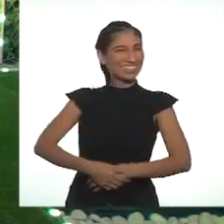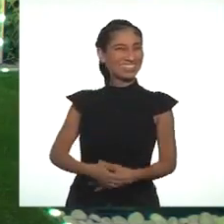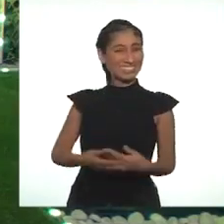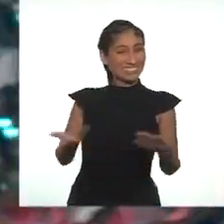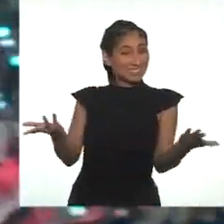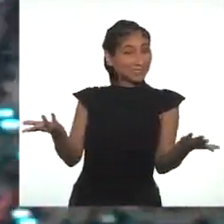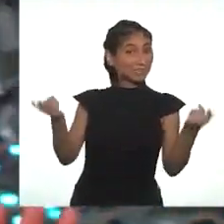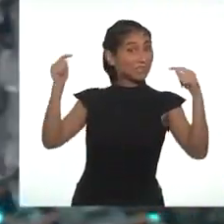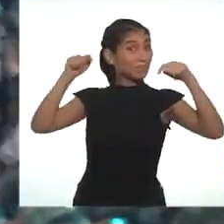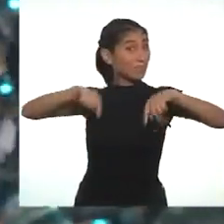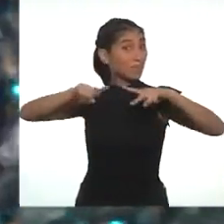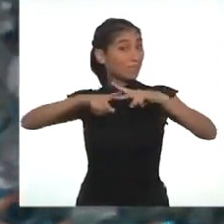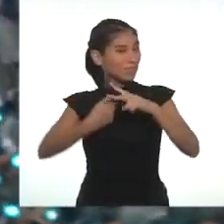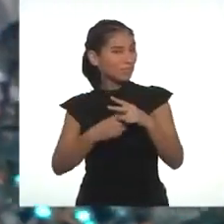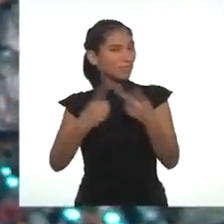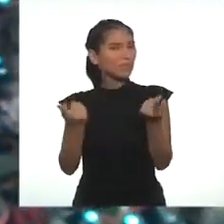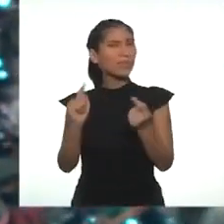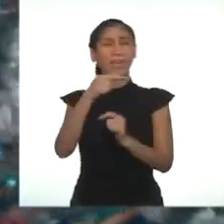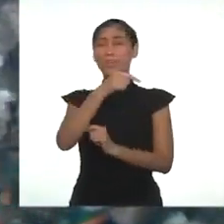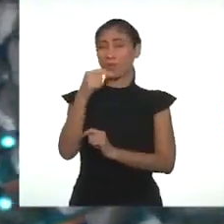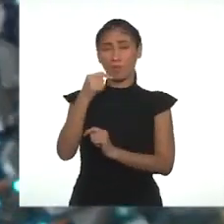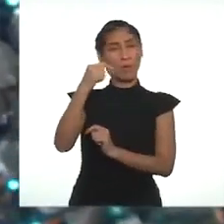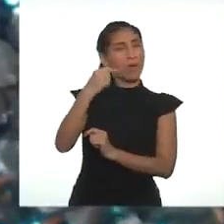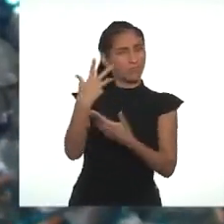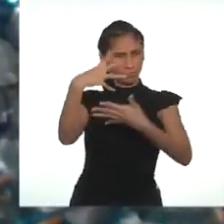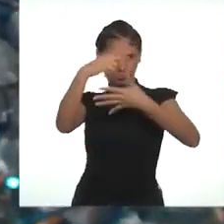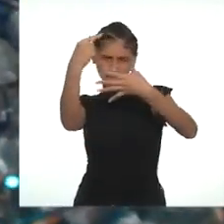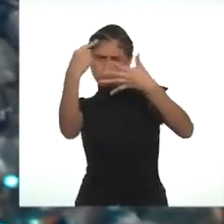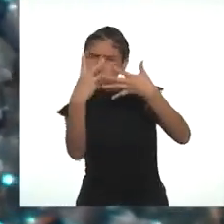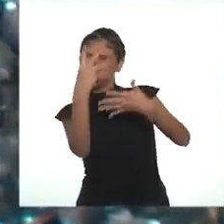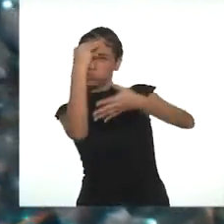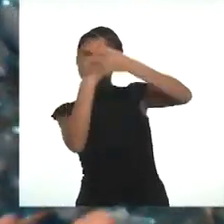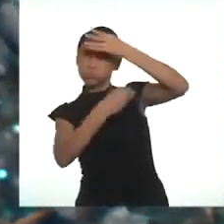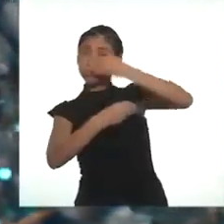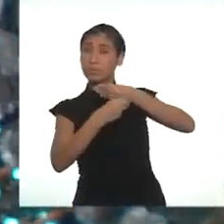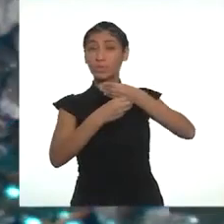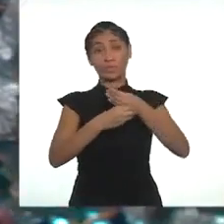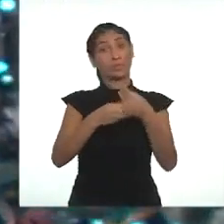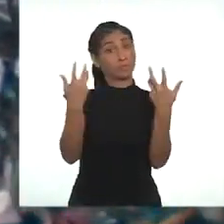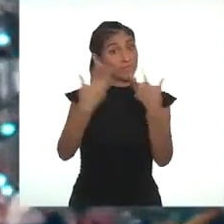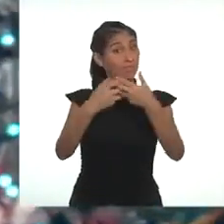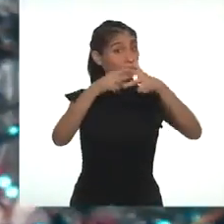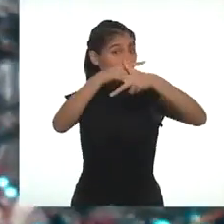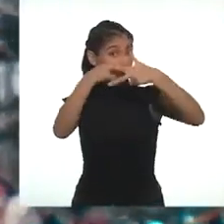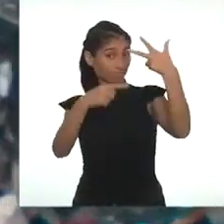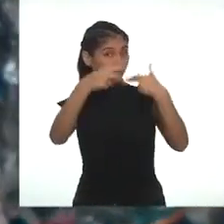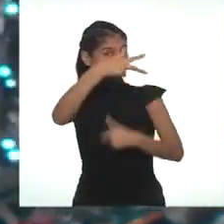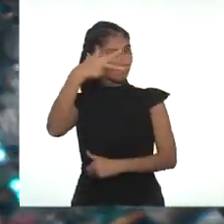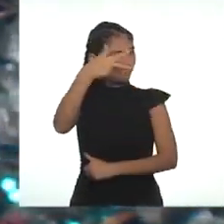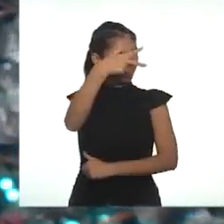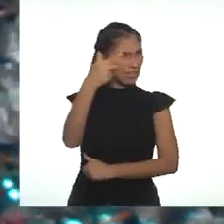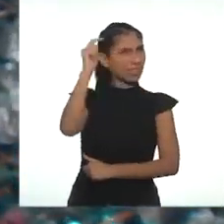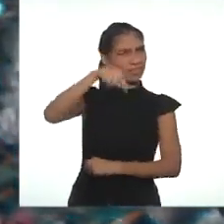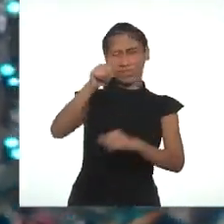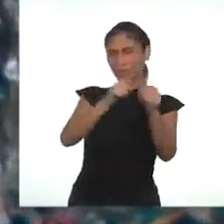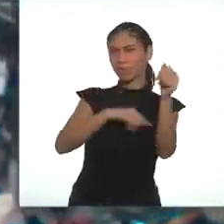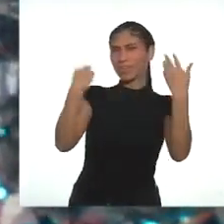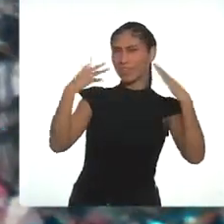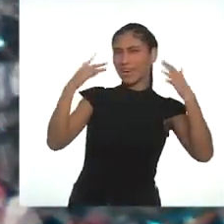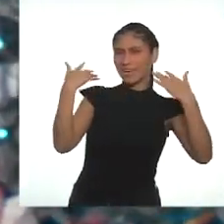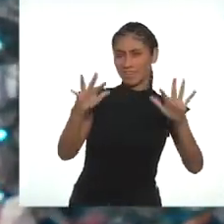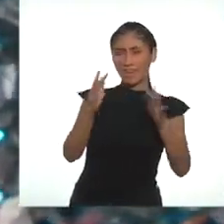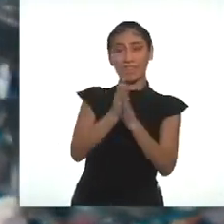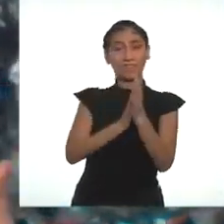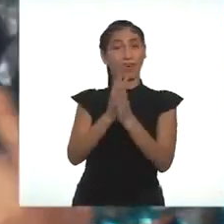divertida. Hoy empezaremos una nueva experiencia de aprendizaje que durará 3 semanas. Como es costumbre, nos